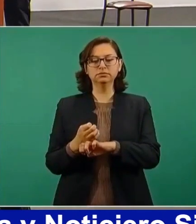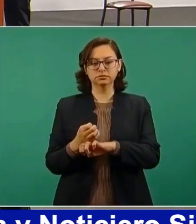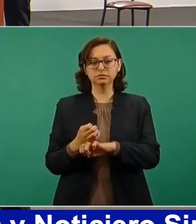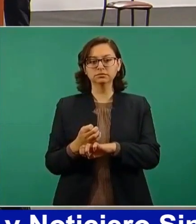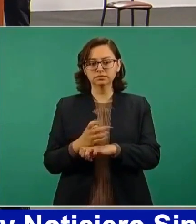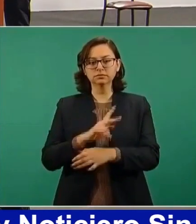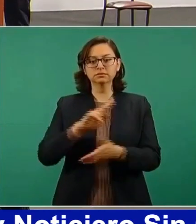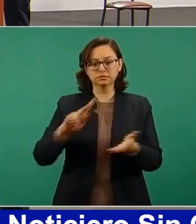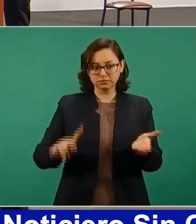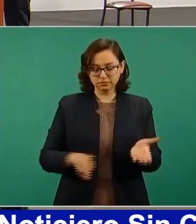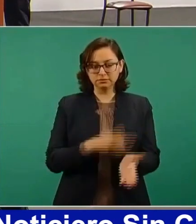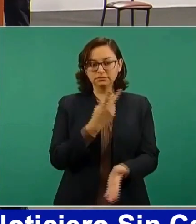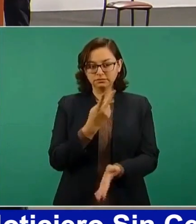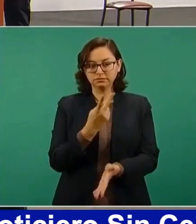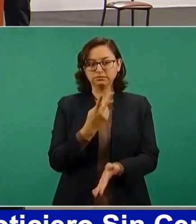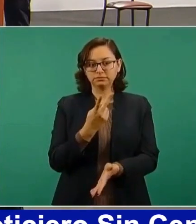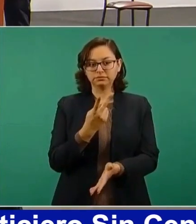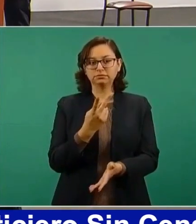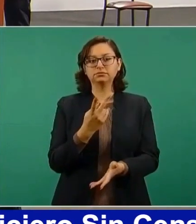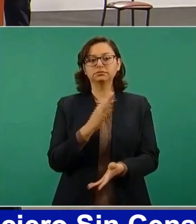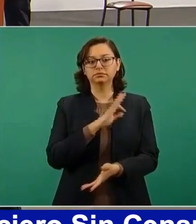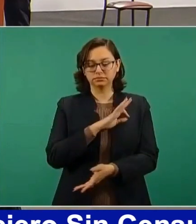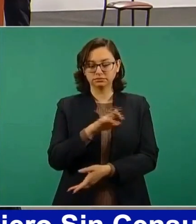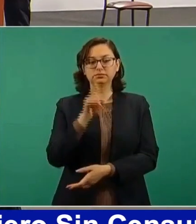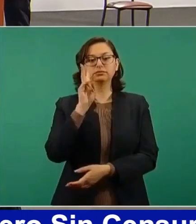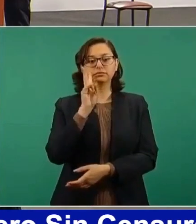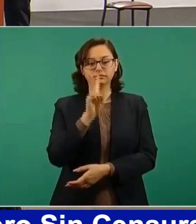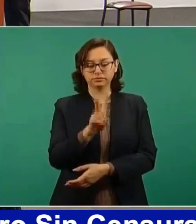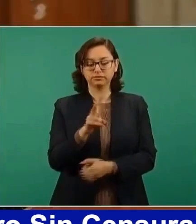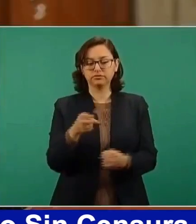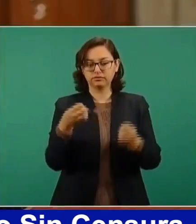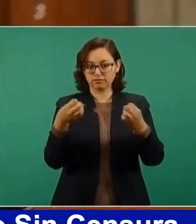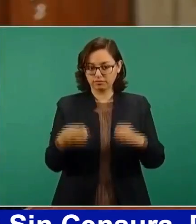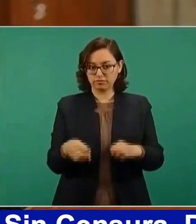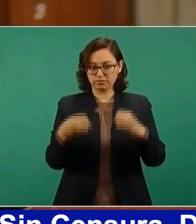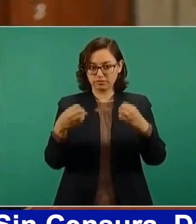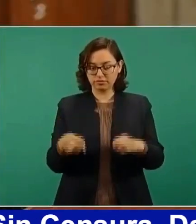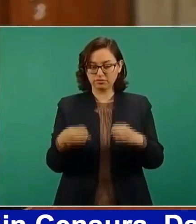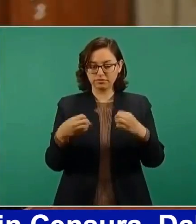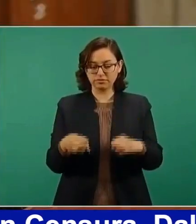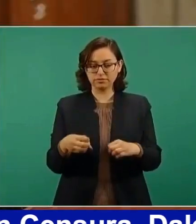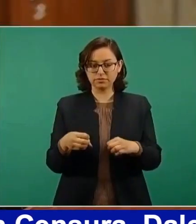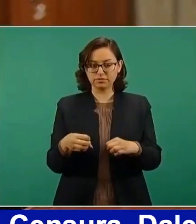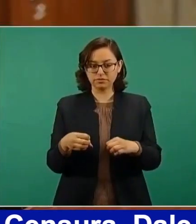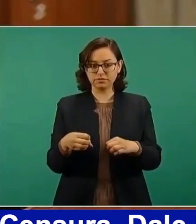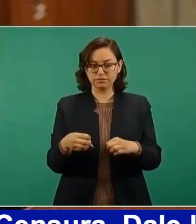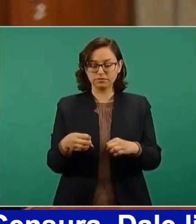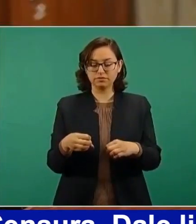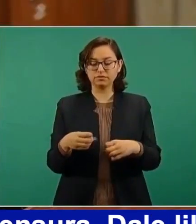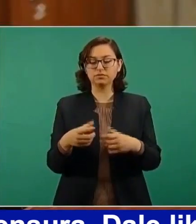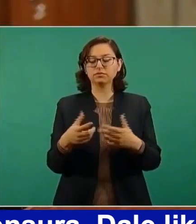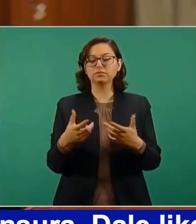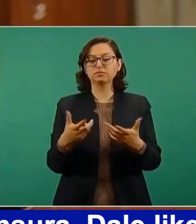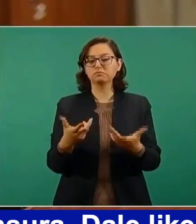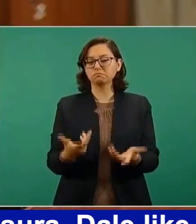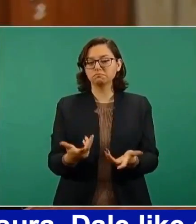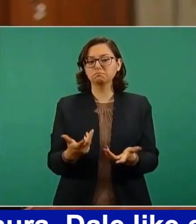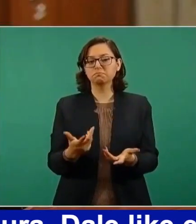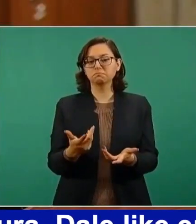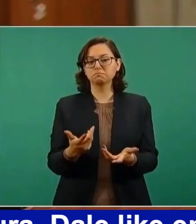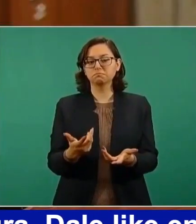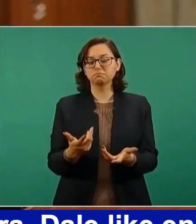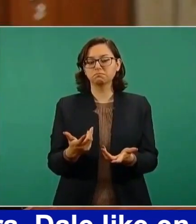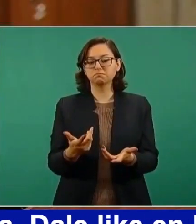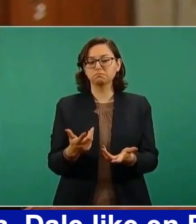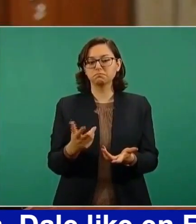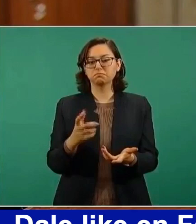nuevamente la ocupación de camas de uso crítico, como lo he señalado, tienen